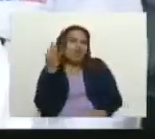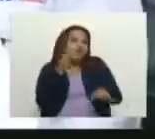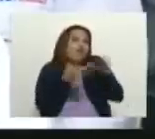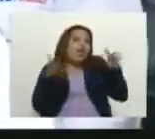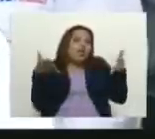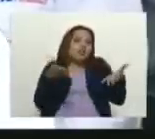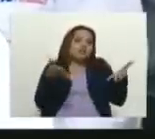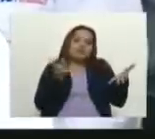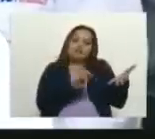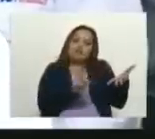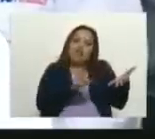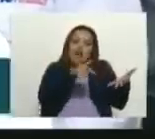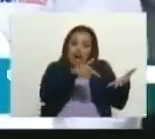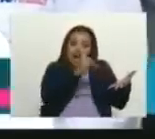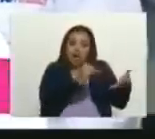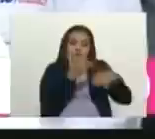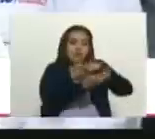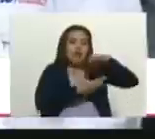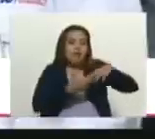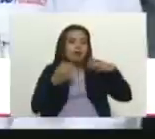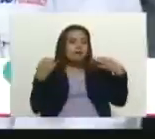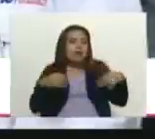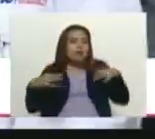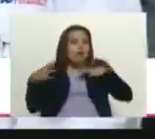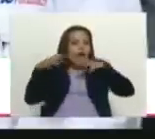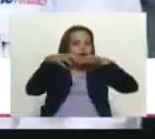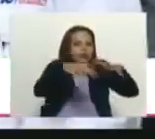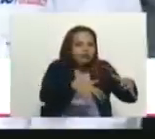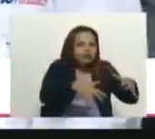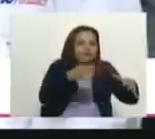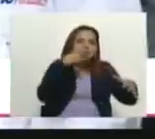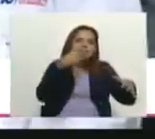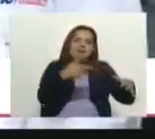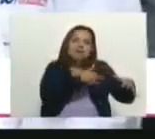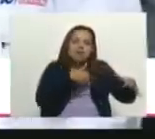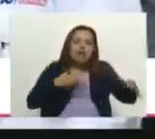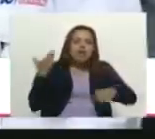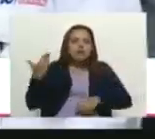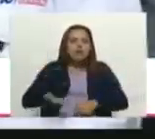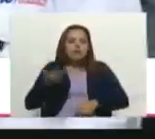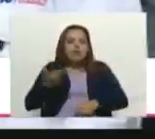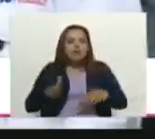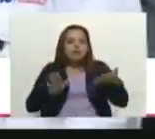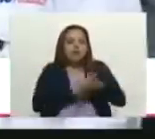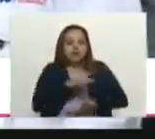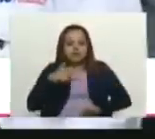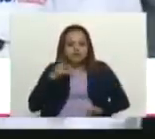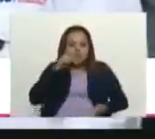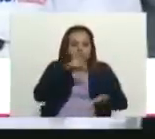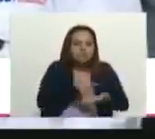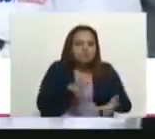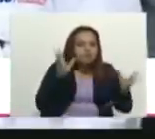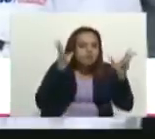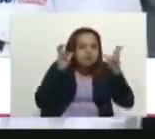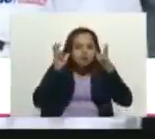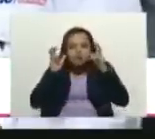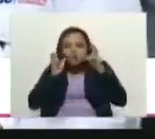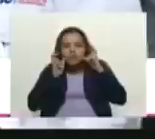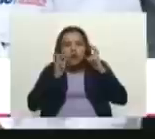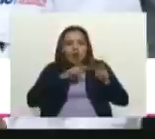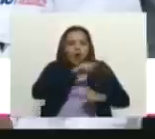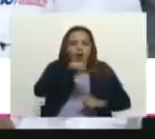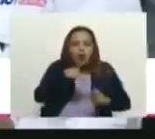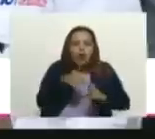Nos pasa esta tragedia y primero quería decirle lo importante de estar aquí, de escuchar las cosas que